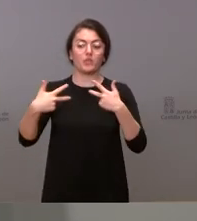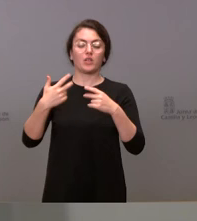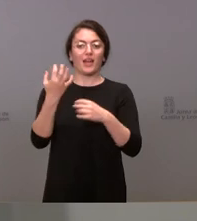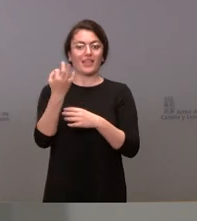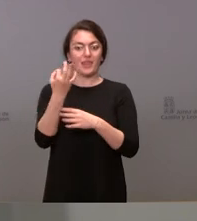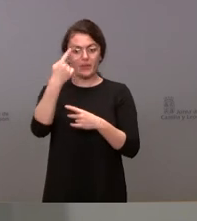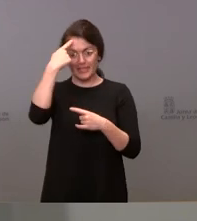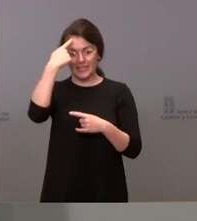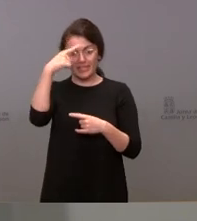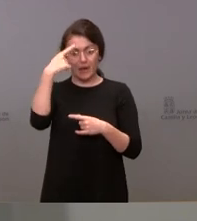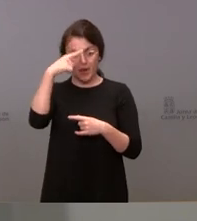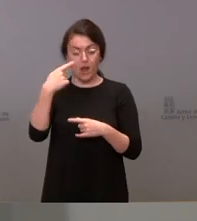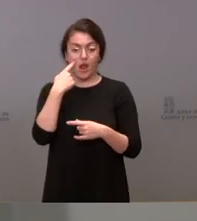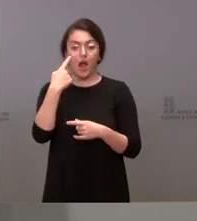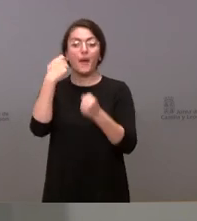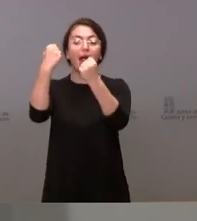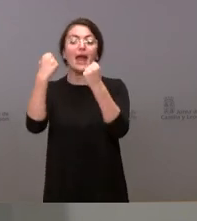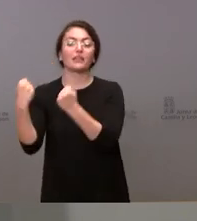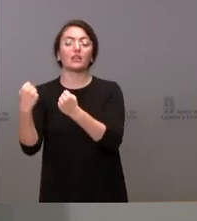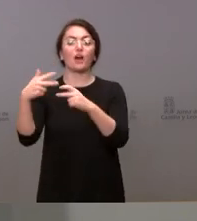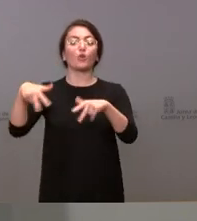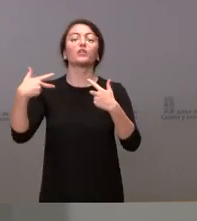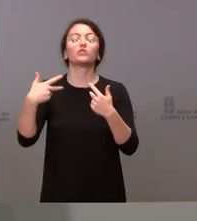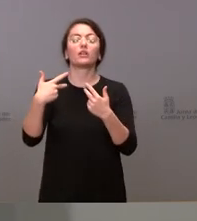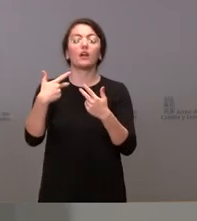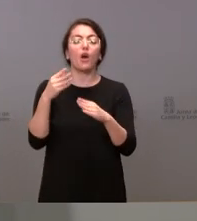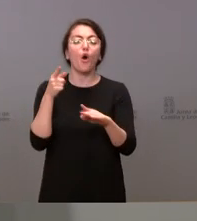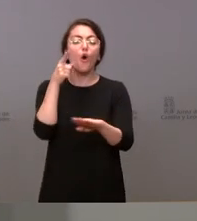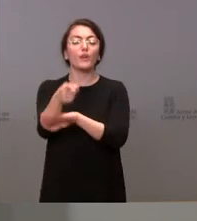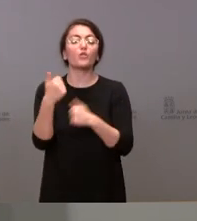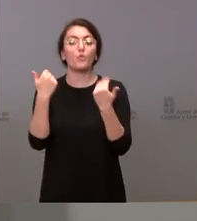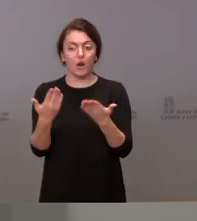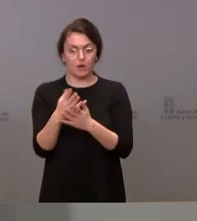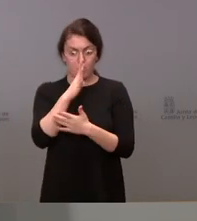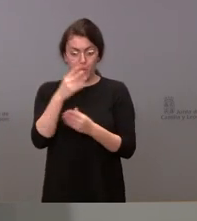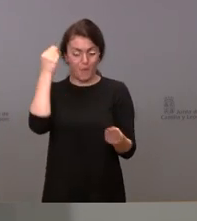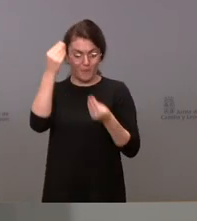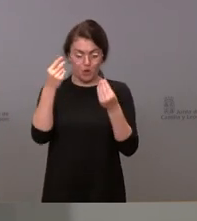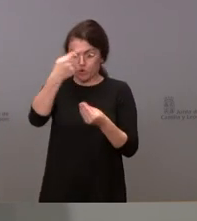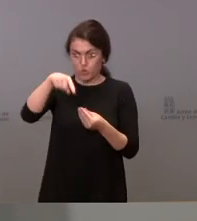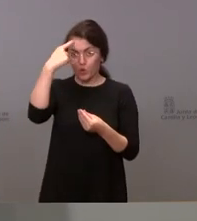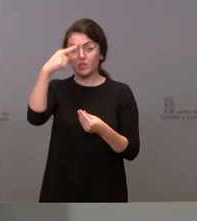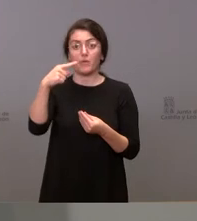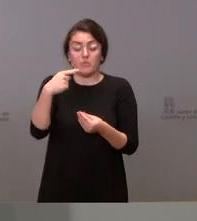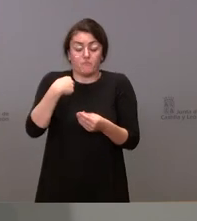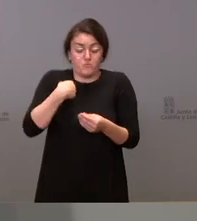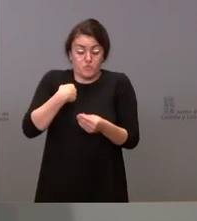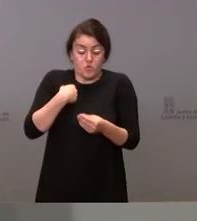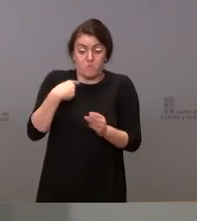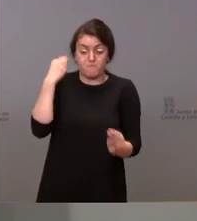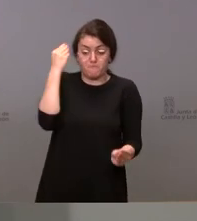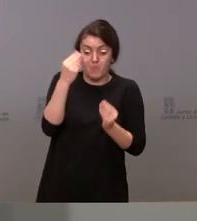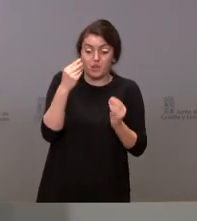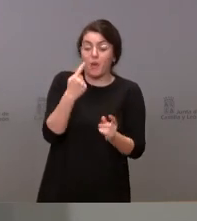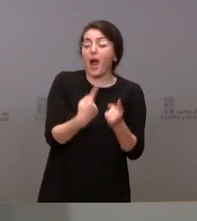está obligada la concesionaria, porque creo que todos ustedes saben y yo suponía que había alguien en el Partido